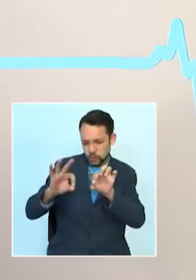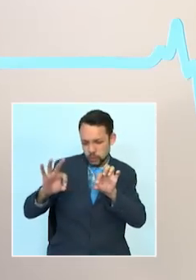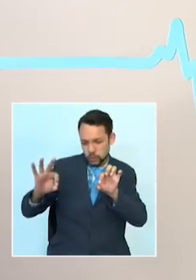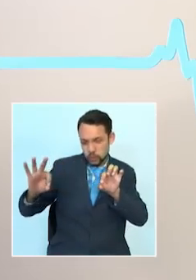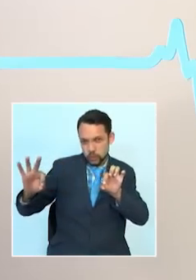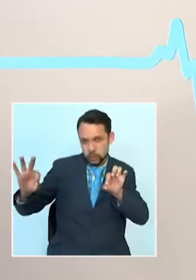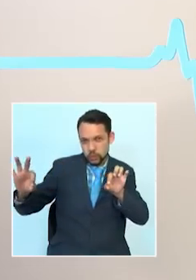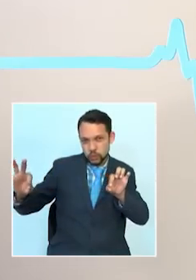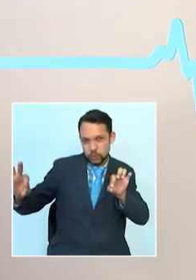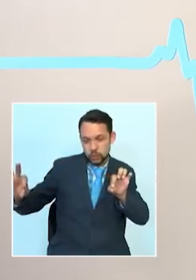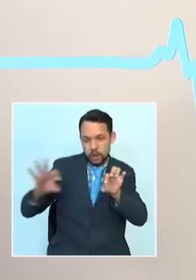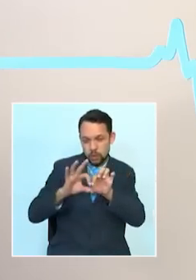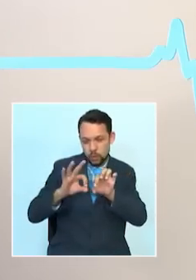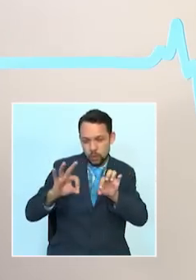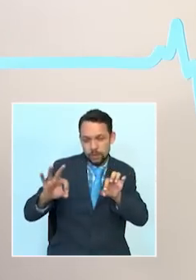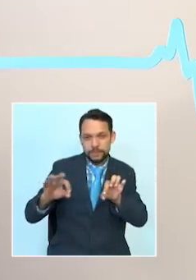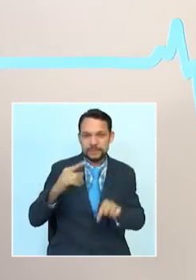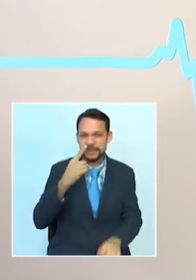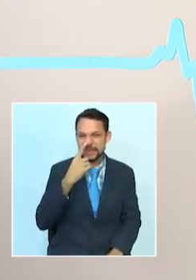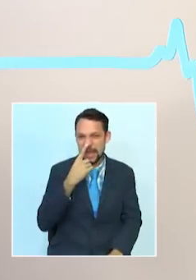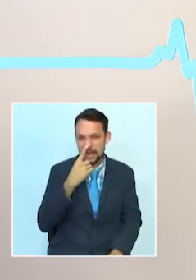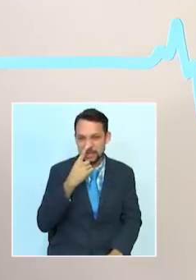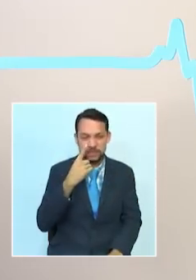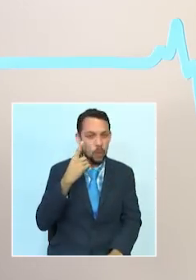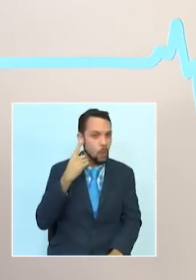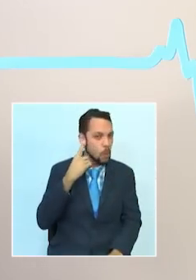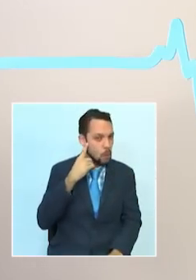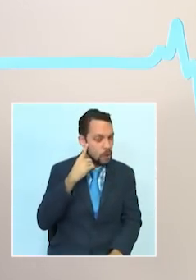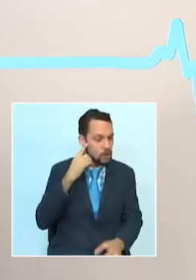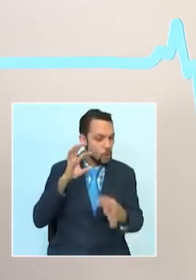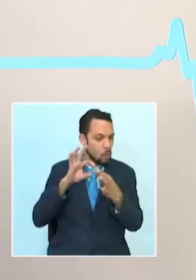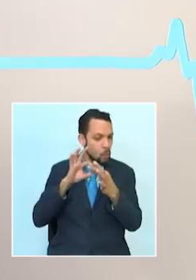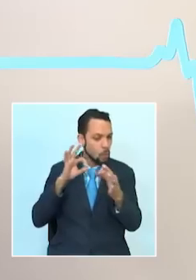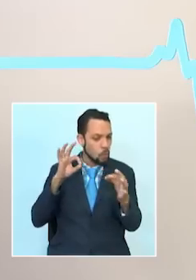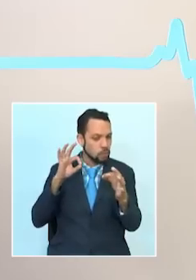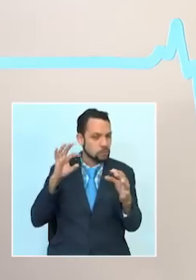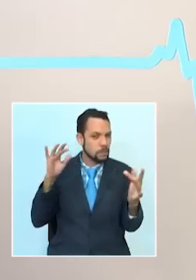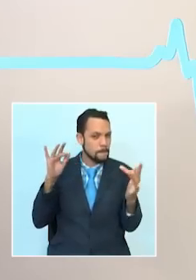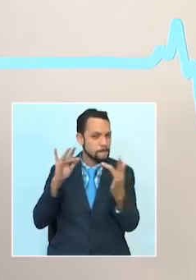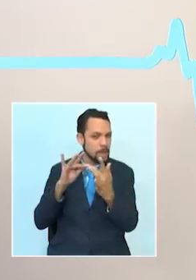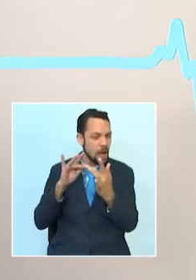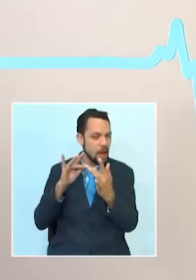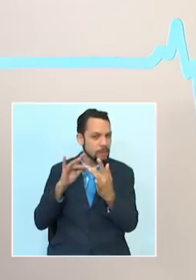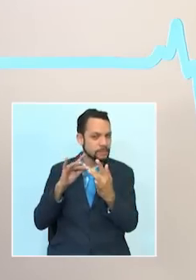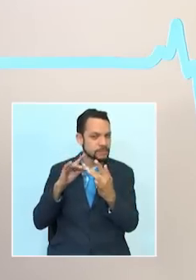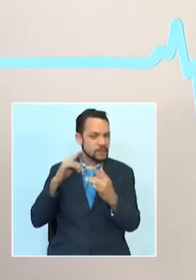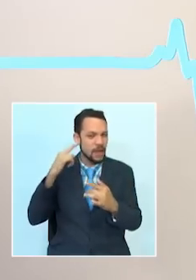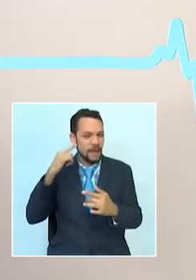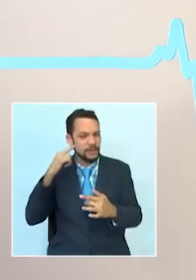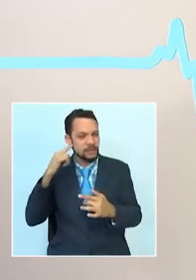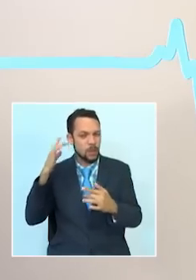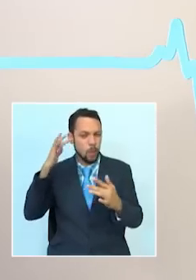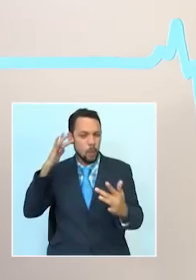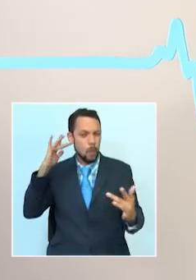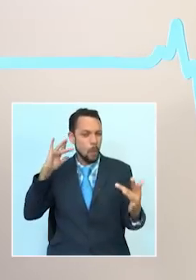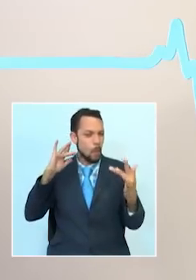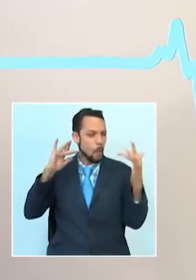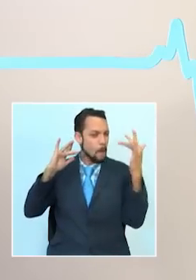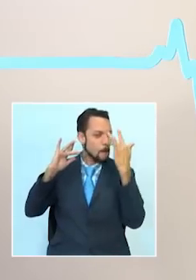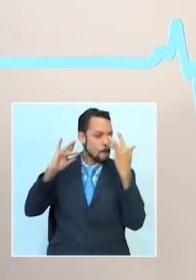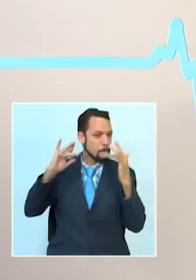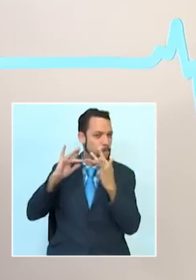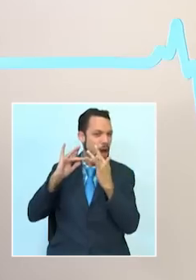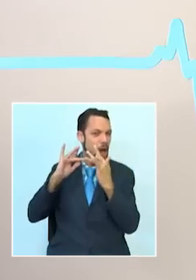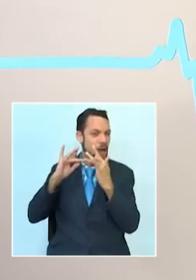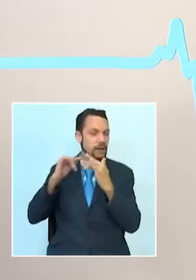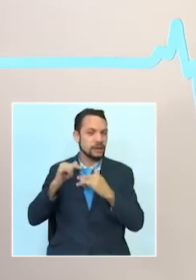esa trompa de usto va desde la nariz hasta el oído cuando yo tengo un reflujo yo siento que la griera o toda esa cantidad de líquido